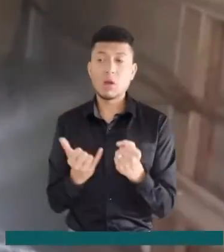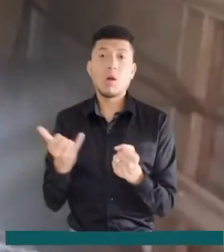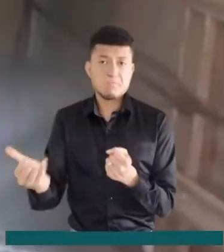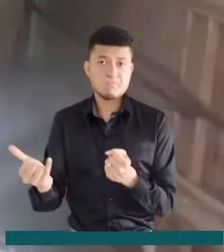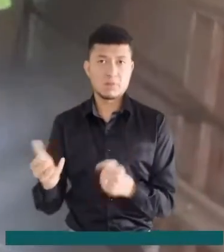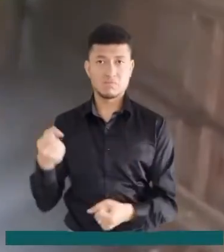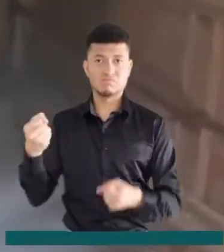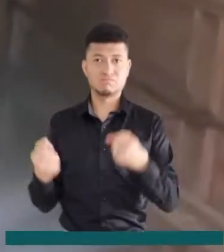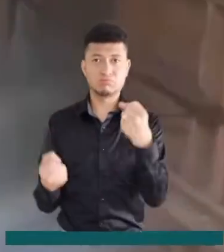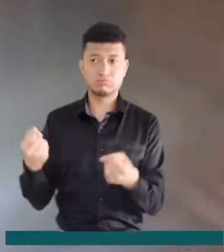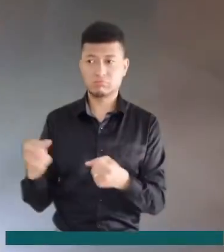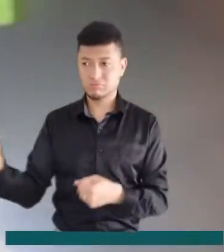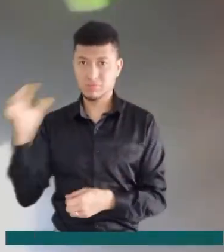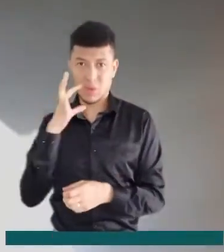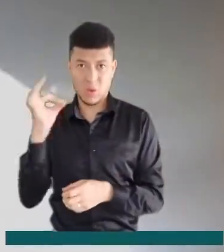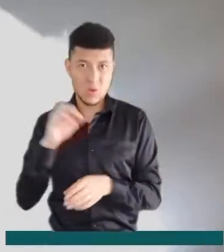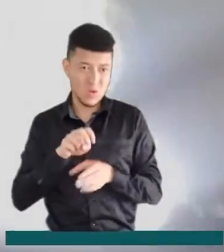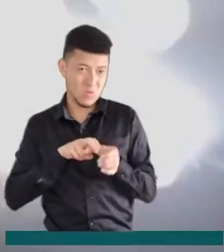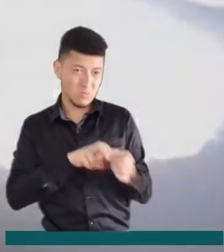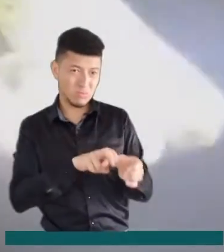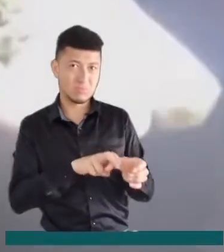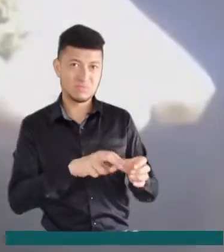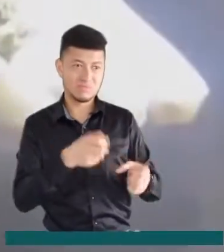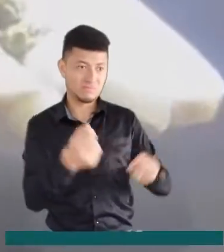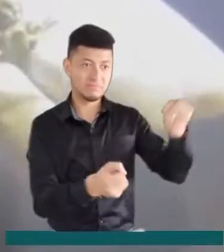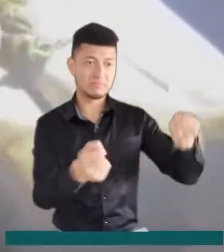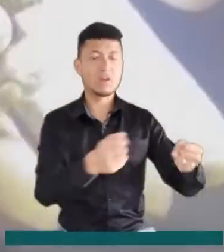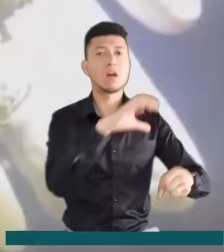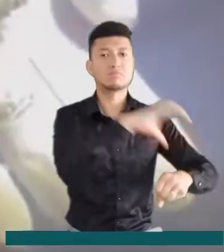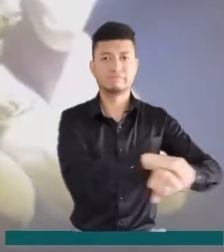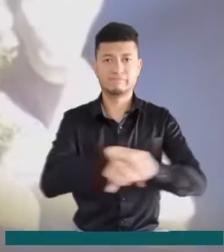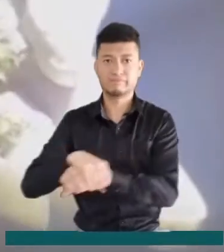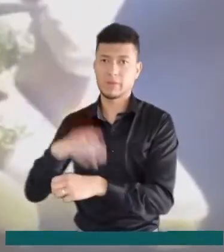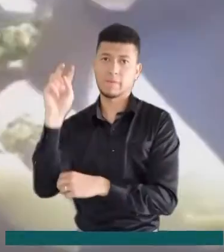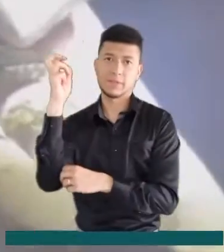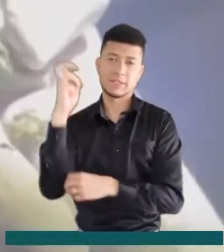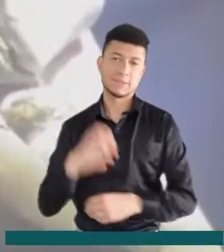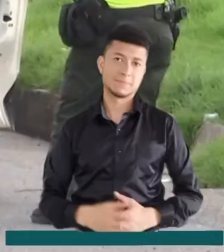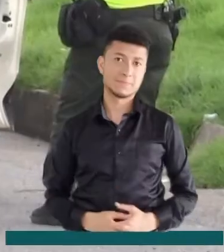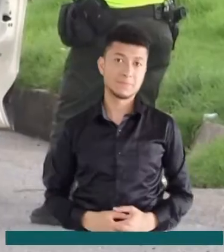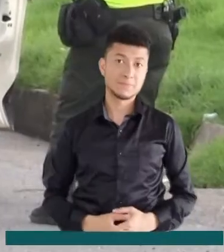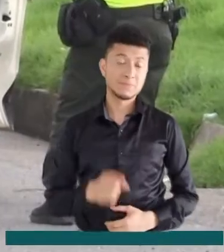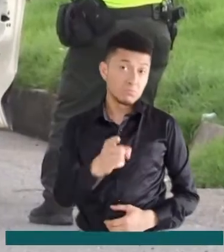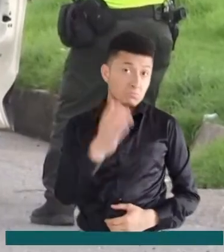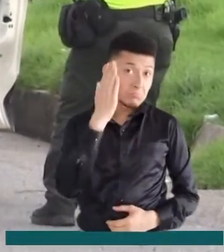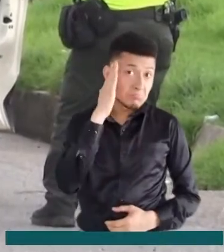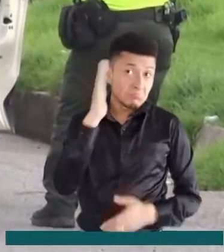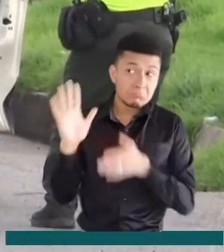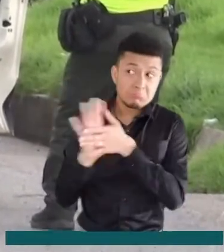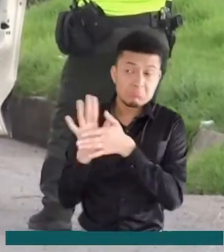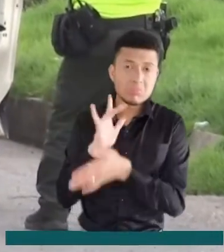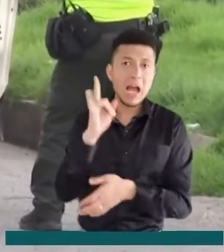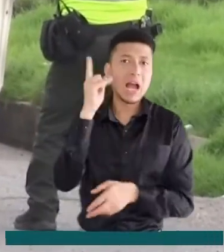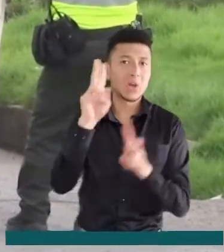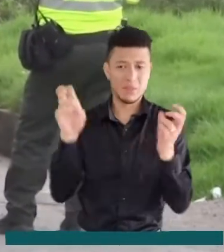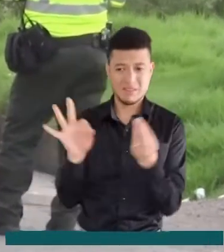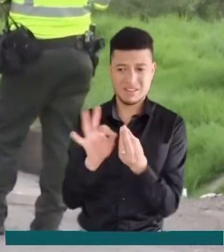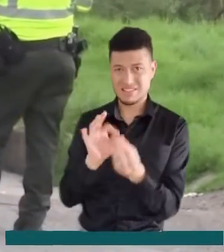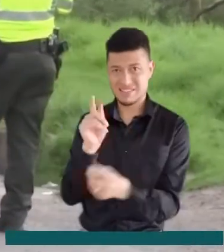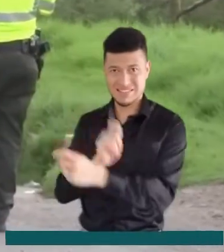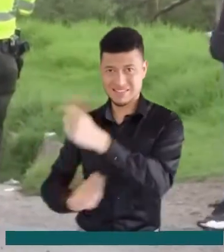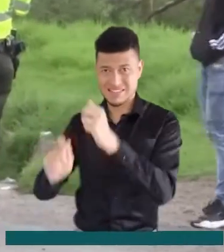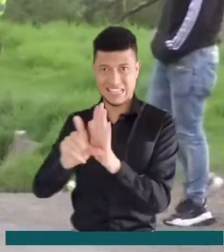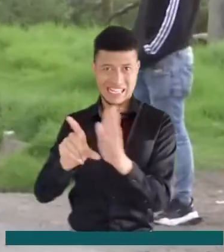del país. El conductor de ese furgón fue puesto a disposición de la fiscalía. Si usted conoce casos de tráfico